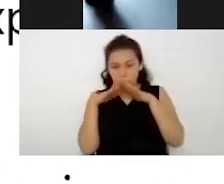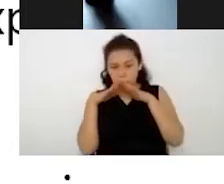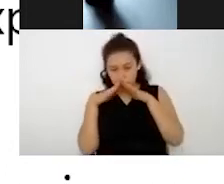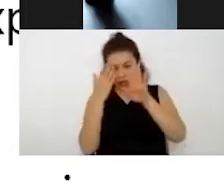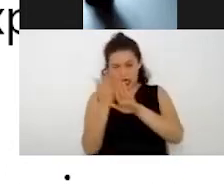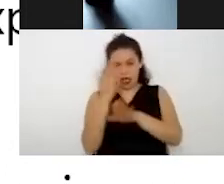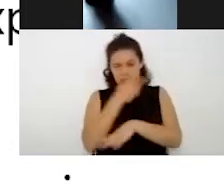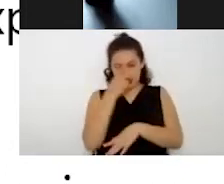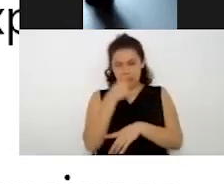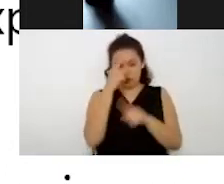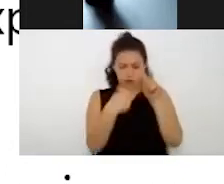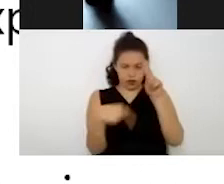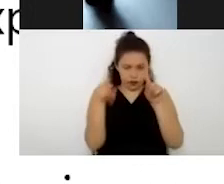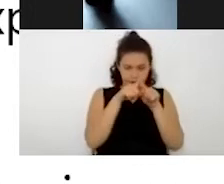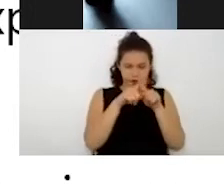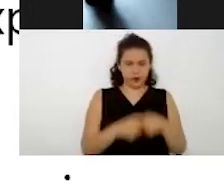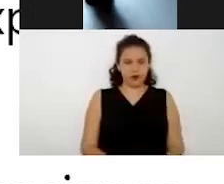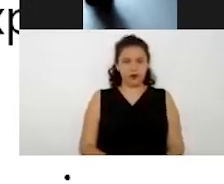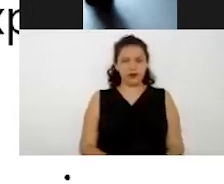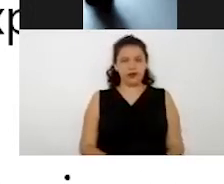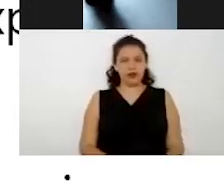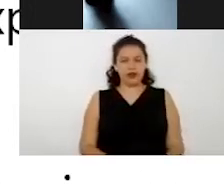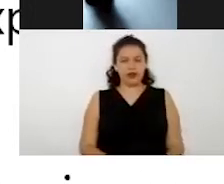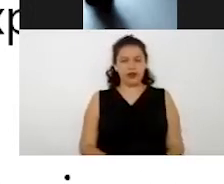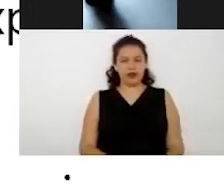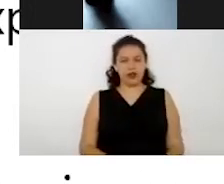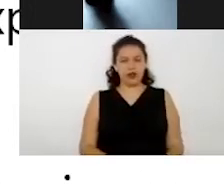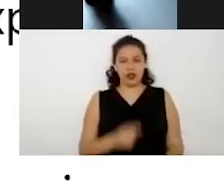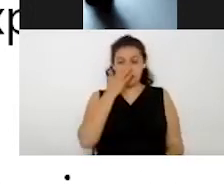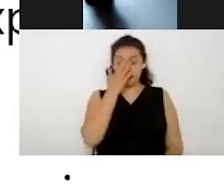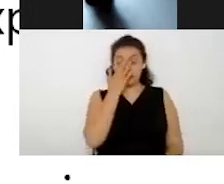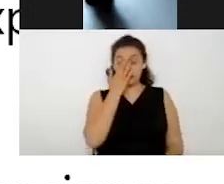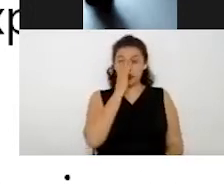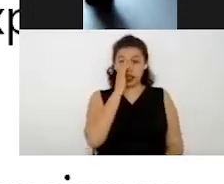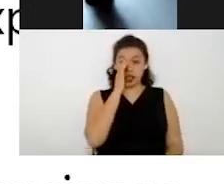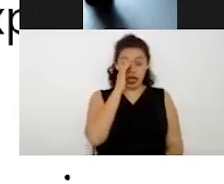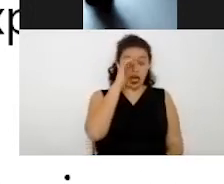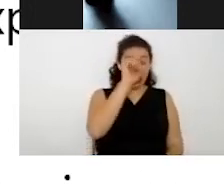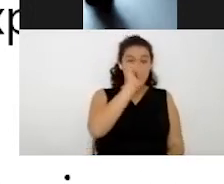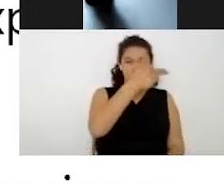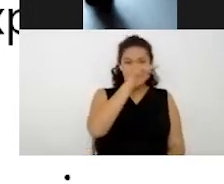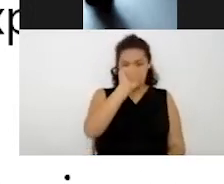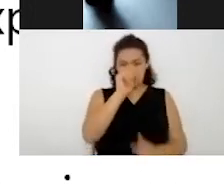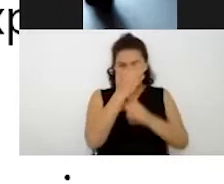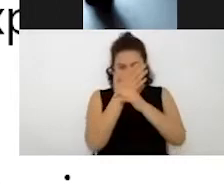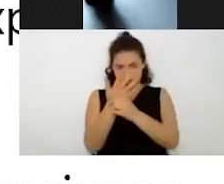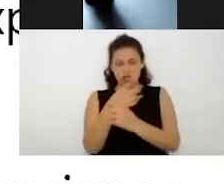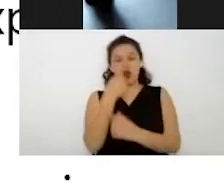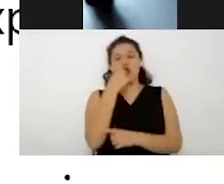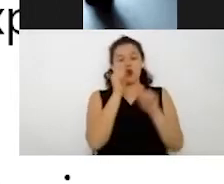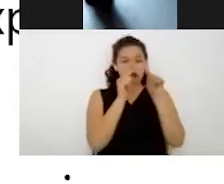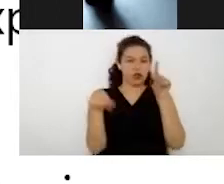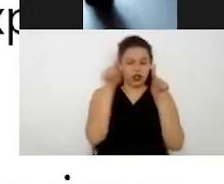me va a formar un ciclo. Pero a partir, lo que la AJA nos maneja ahora es, un ciclo va a